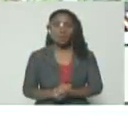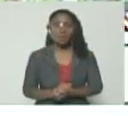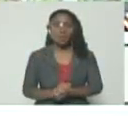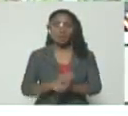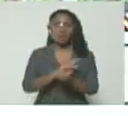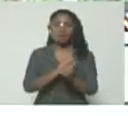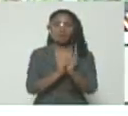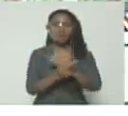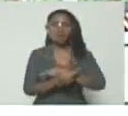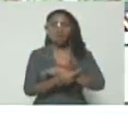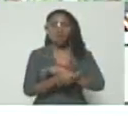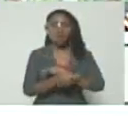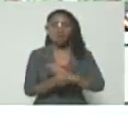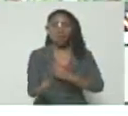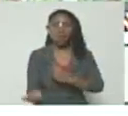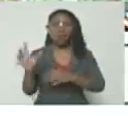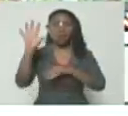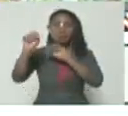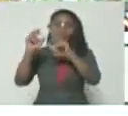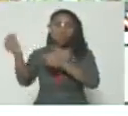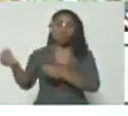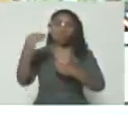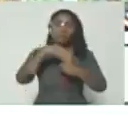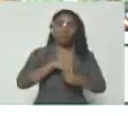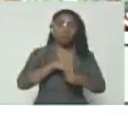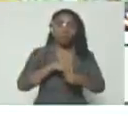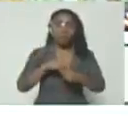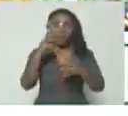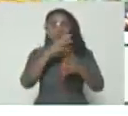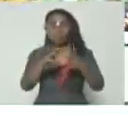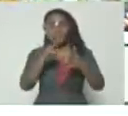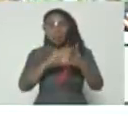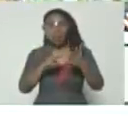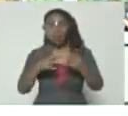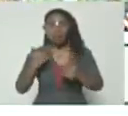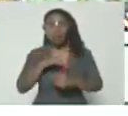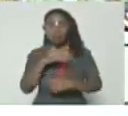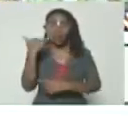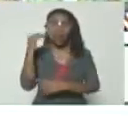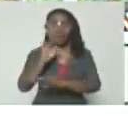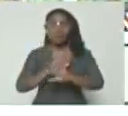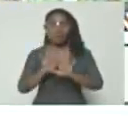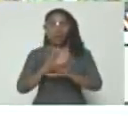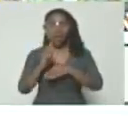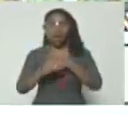sustitución de importaciones, producto por producto. Nosotros tenemos el mapa ya hecho.